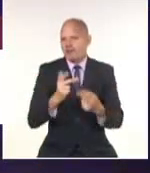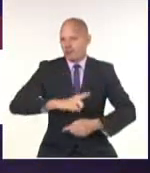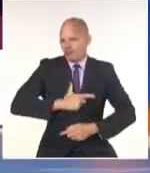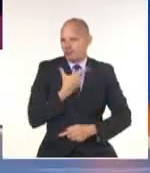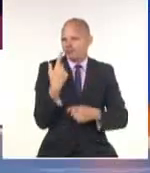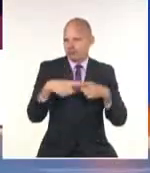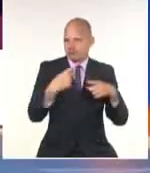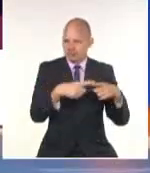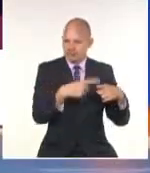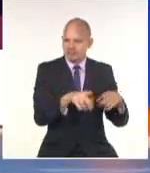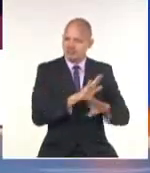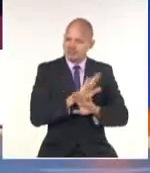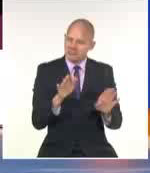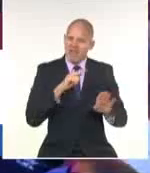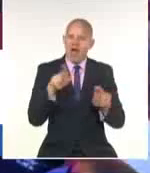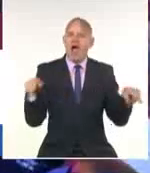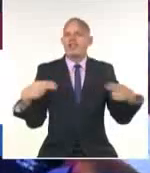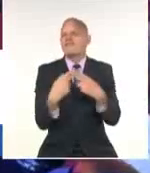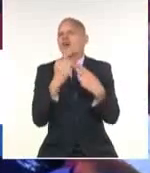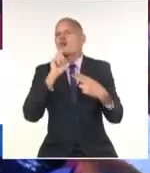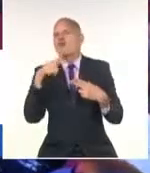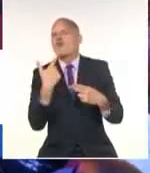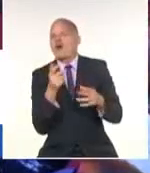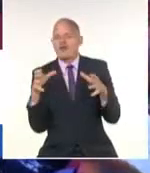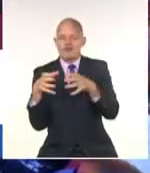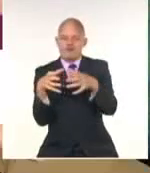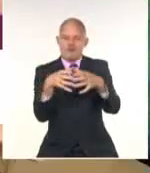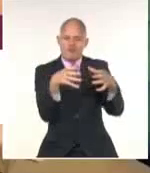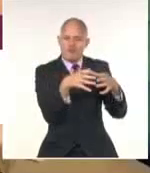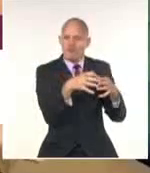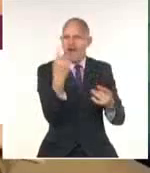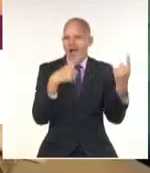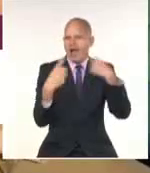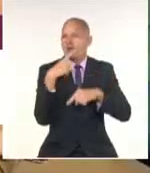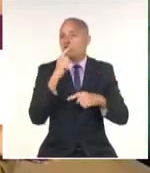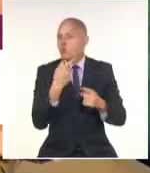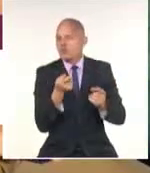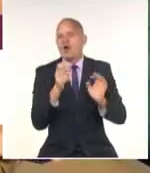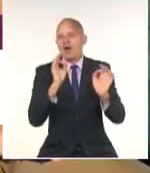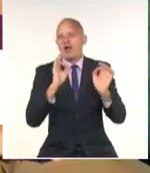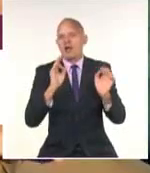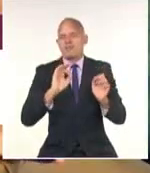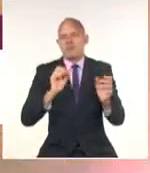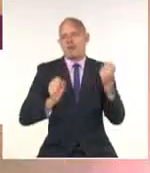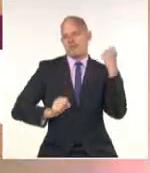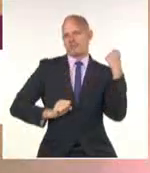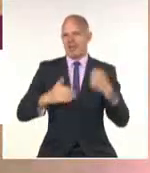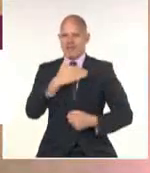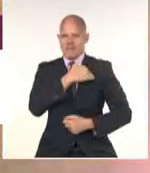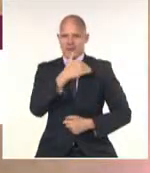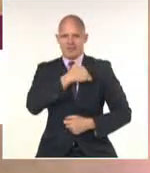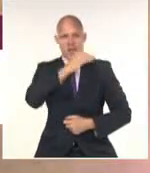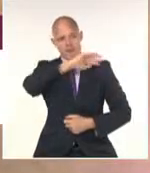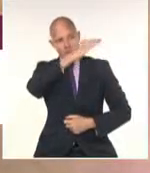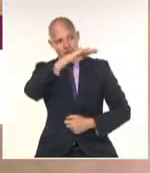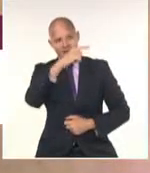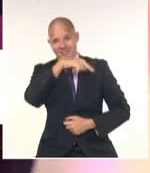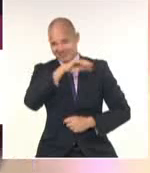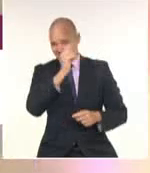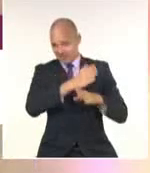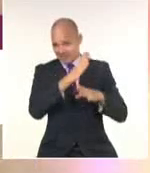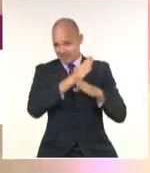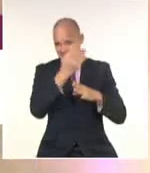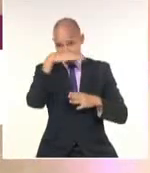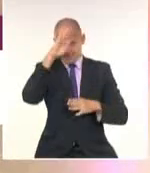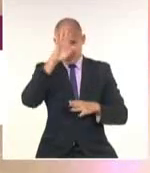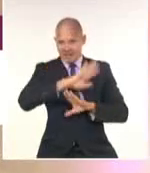Encuentro Nacional de los Conjuntos Artísticos Integrales de Montaña del Ejército Juvenil del Trabajo con la gala de premiaciones